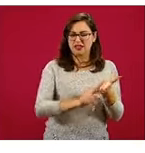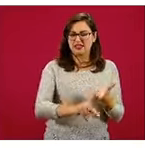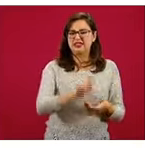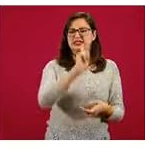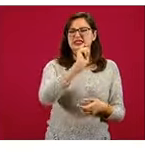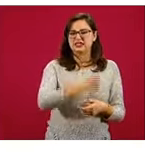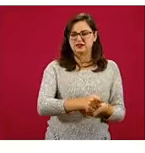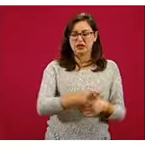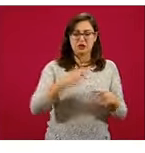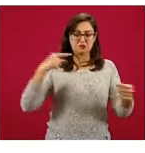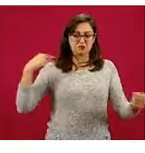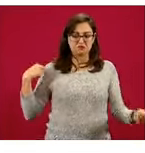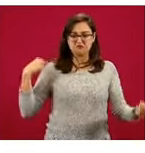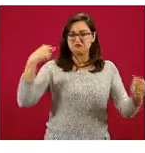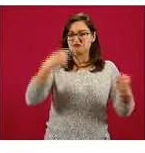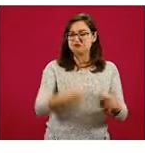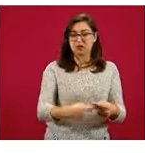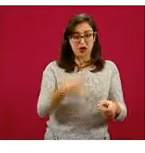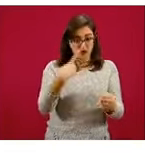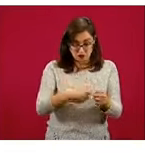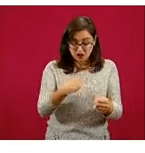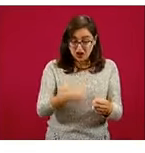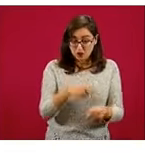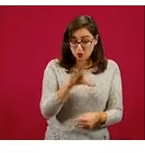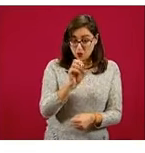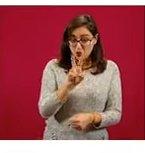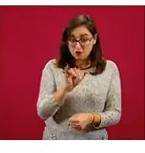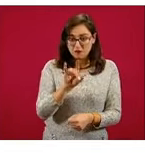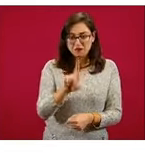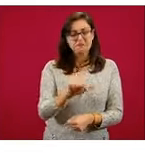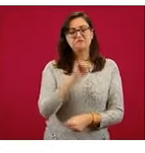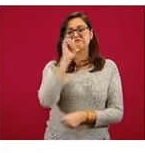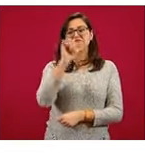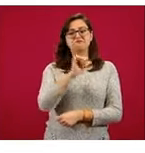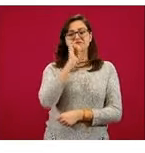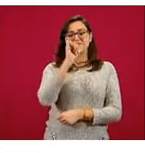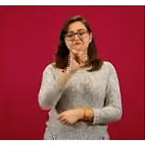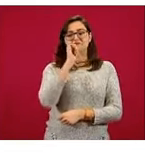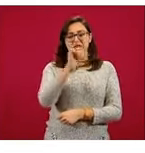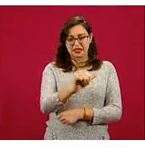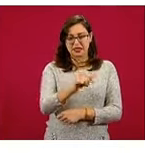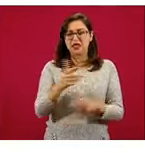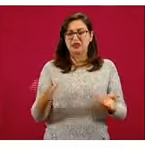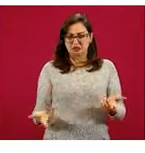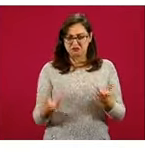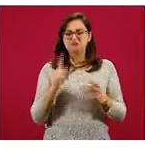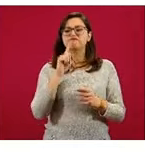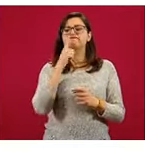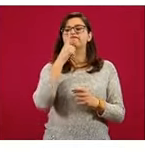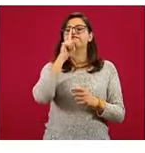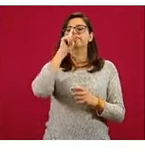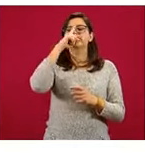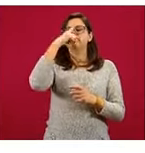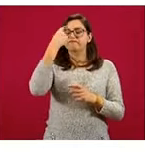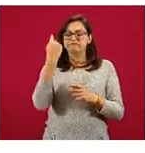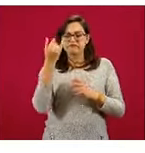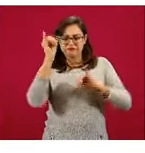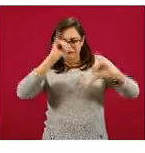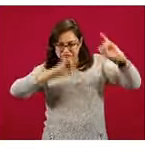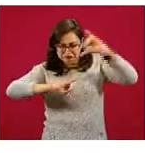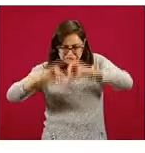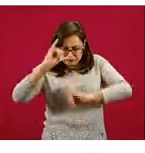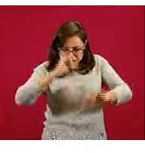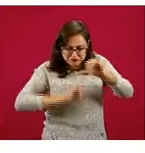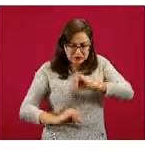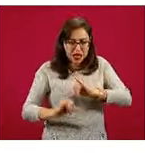para el día de hoy dio negativo a la prueba de COVID-19 que pretende identificar la presencia del virus SARS-CoV-2,